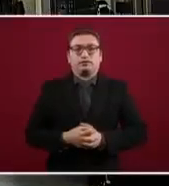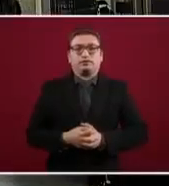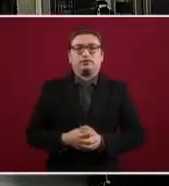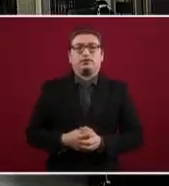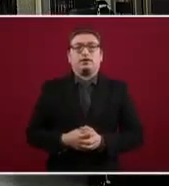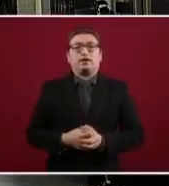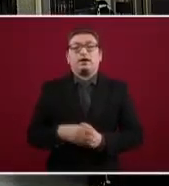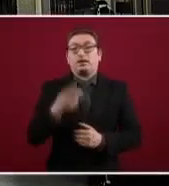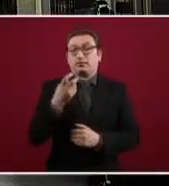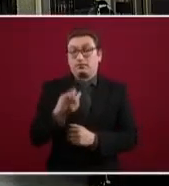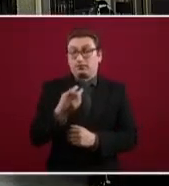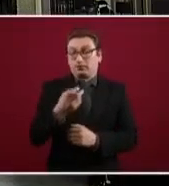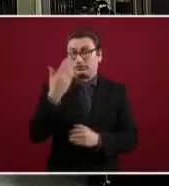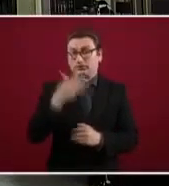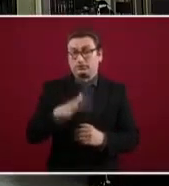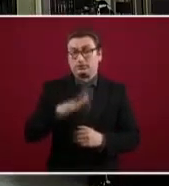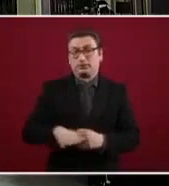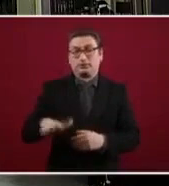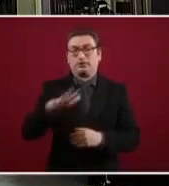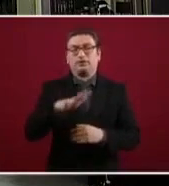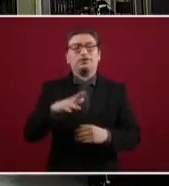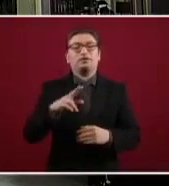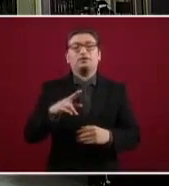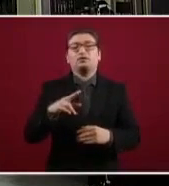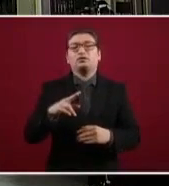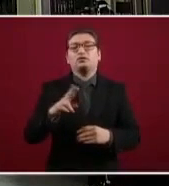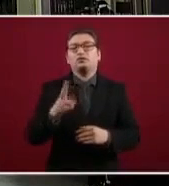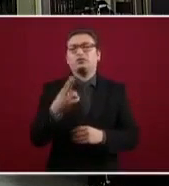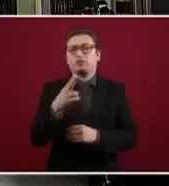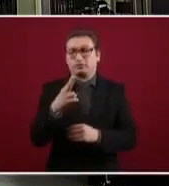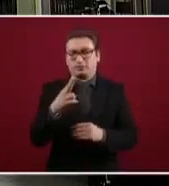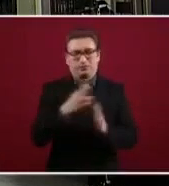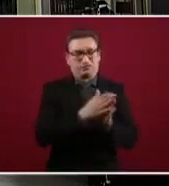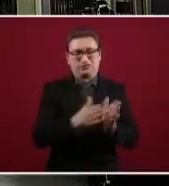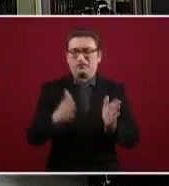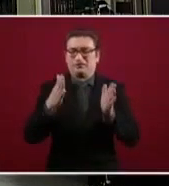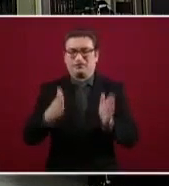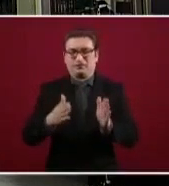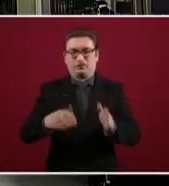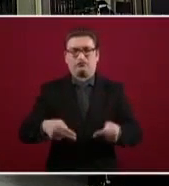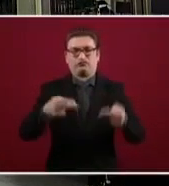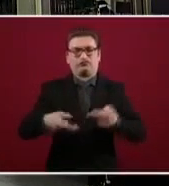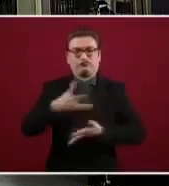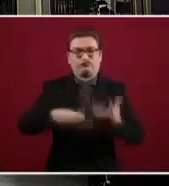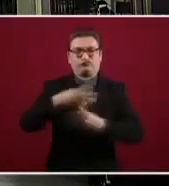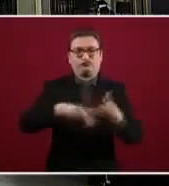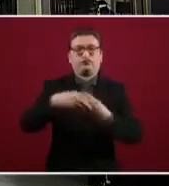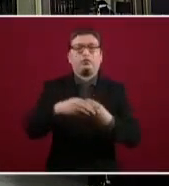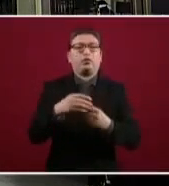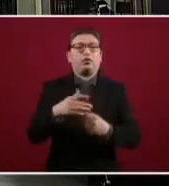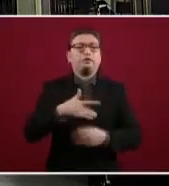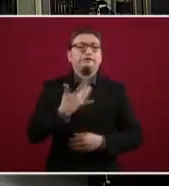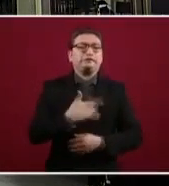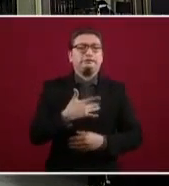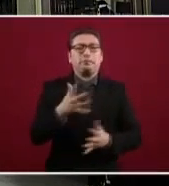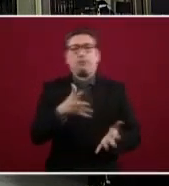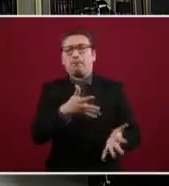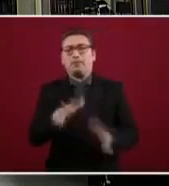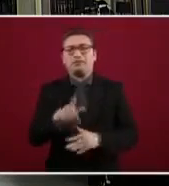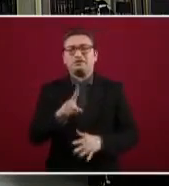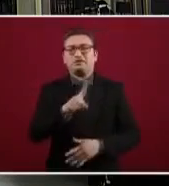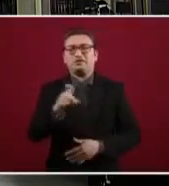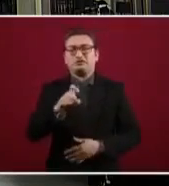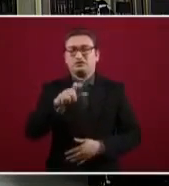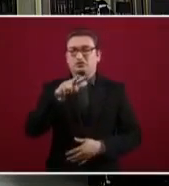de noviembre esta fiesta comercial que se prevé genera una derrama de más de 118 mil